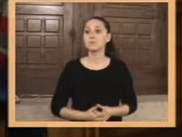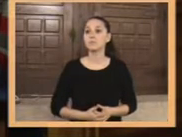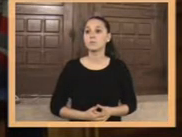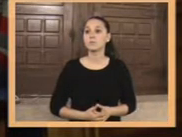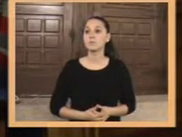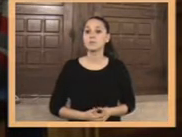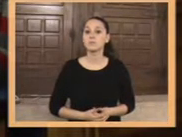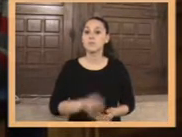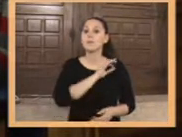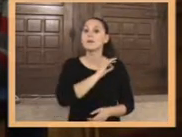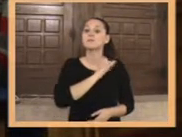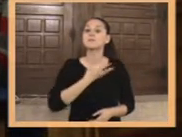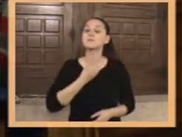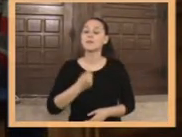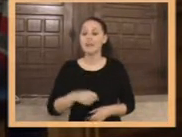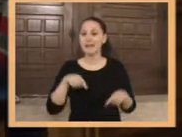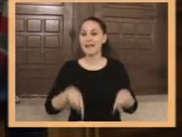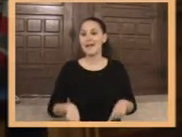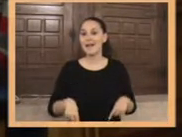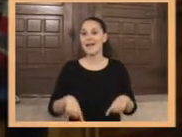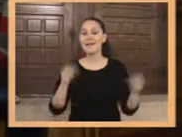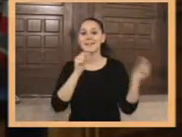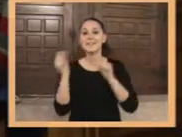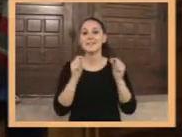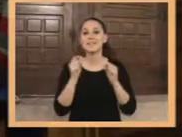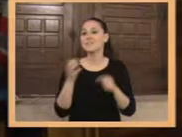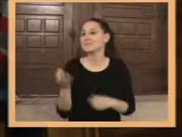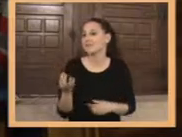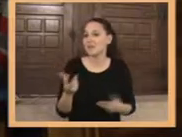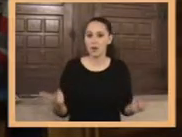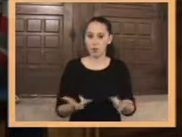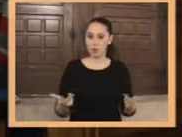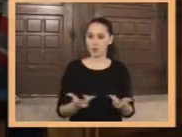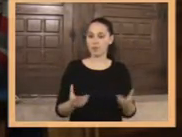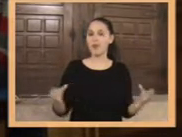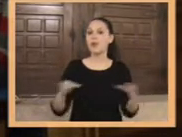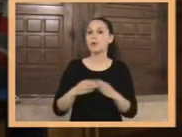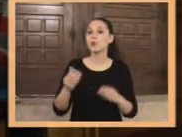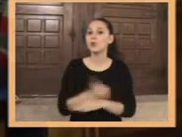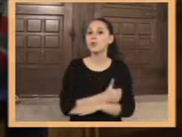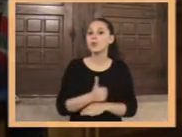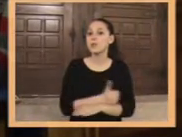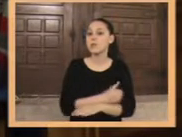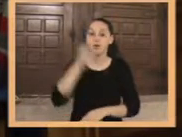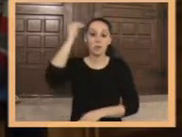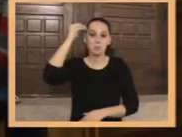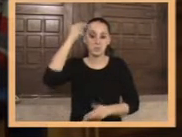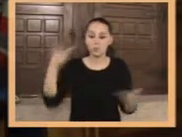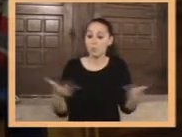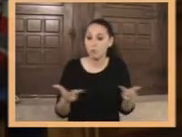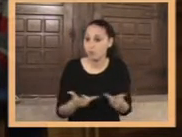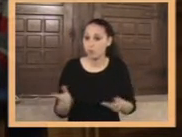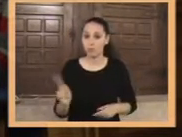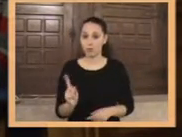al grano, señor alcalde. Aquí lo que se está debatiendo ahora mismo es la urgencia. Entonces, desde el Grupo Municipal de Ciudadanos entendemos que no es urgente y vamos a explicar por